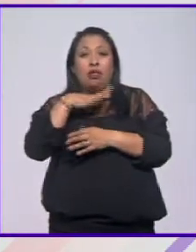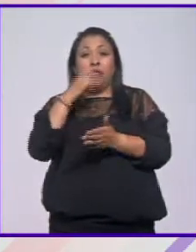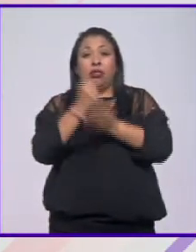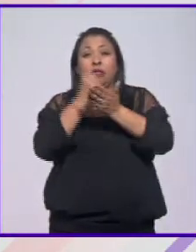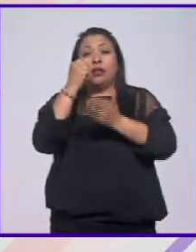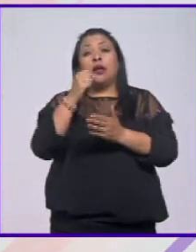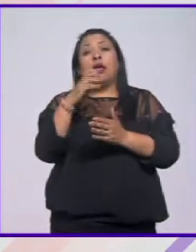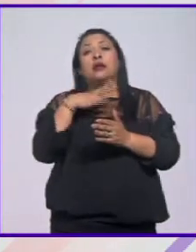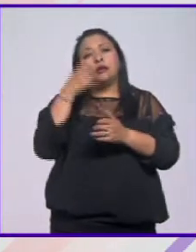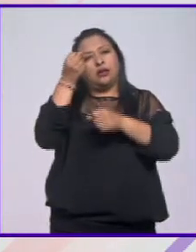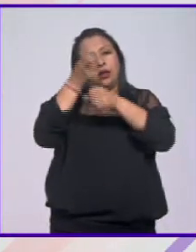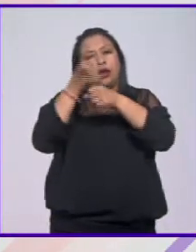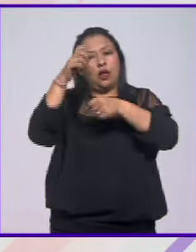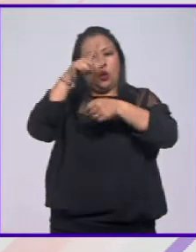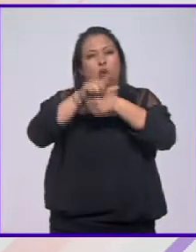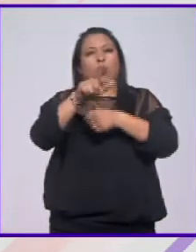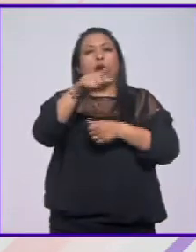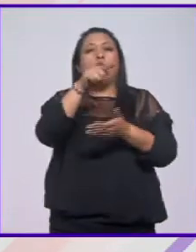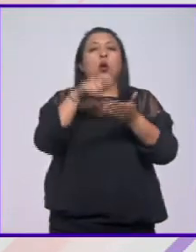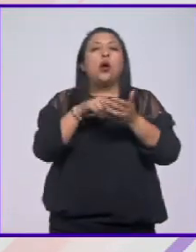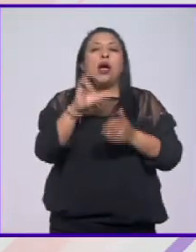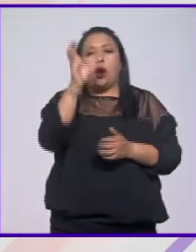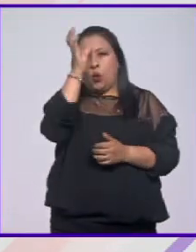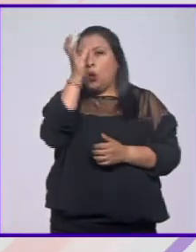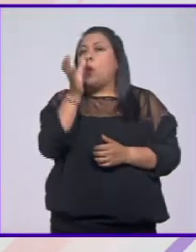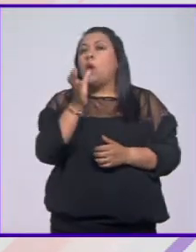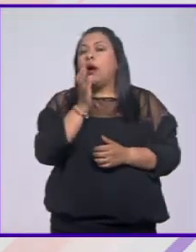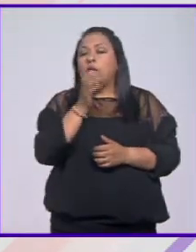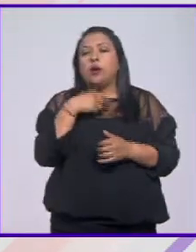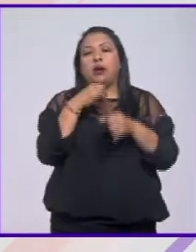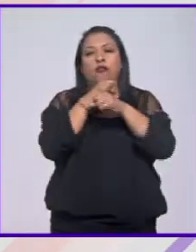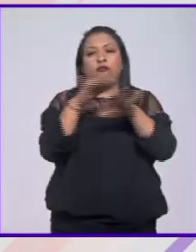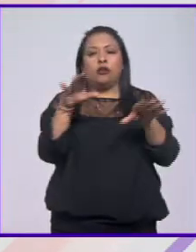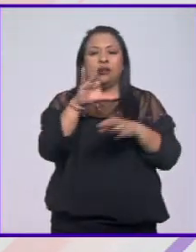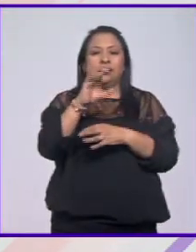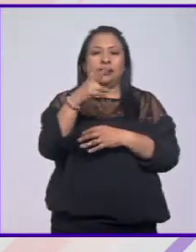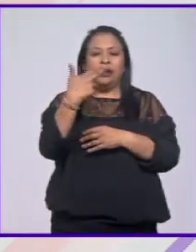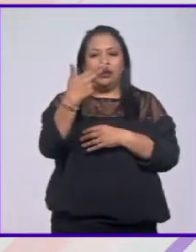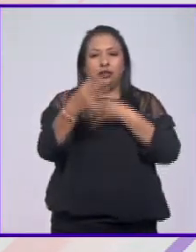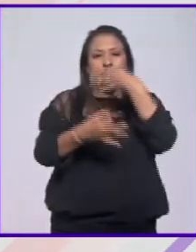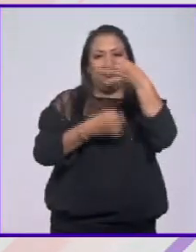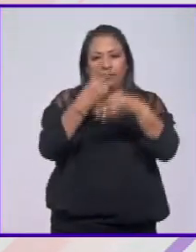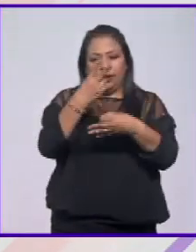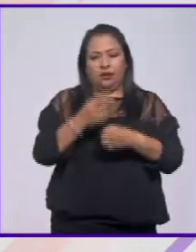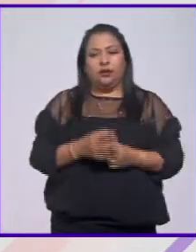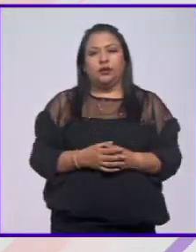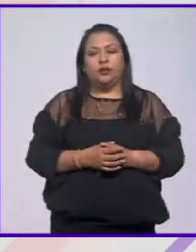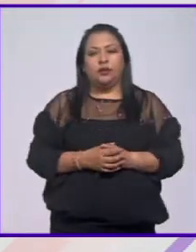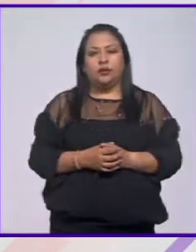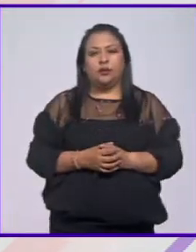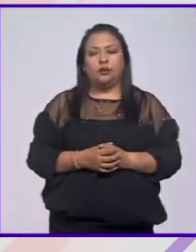editado por la Secretaría de Cultura de Coahuila. Con información de César H. Meléndez, Noticias 22.